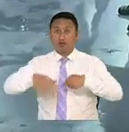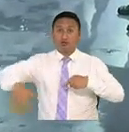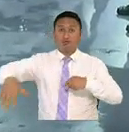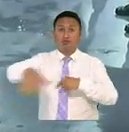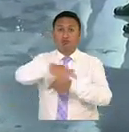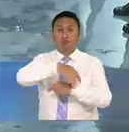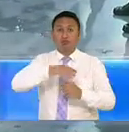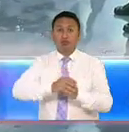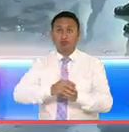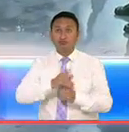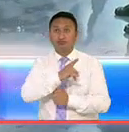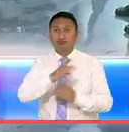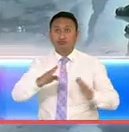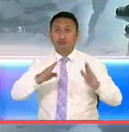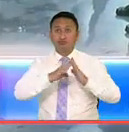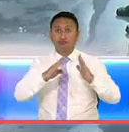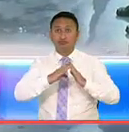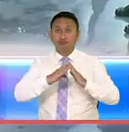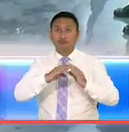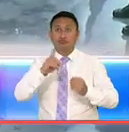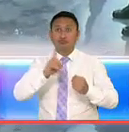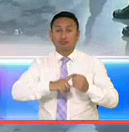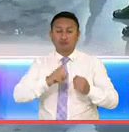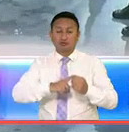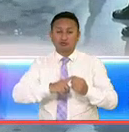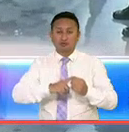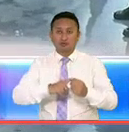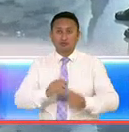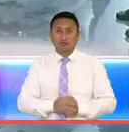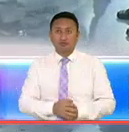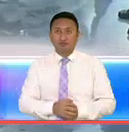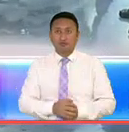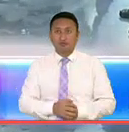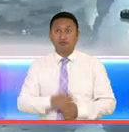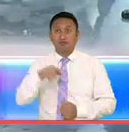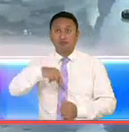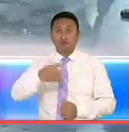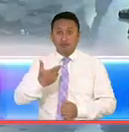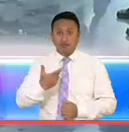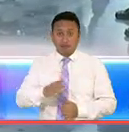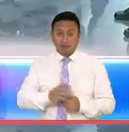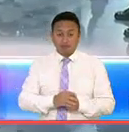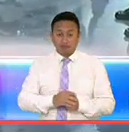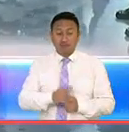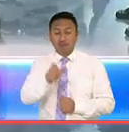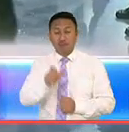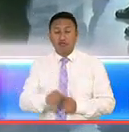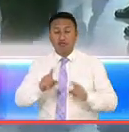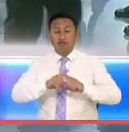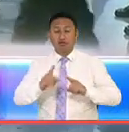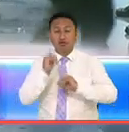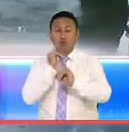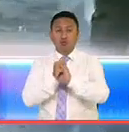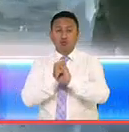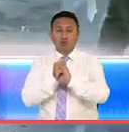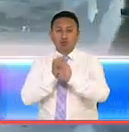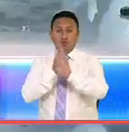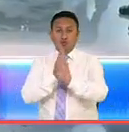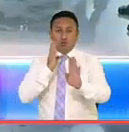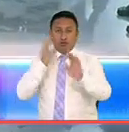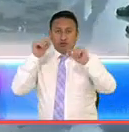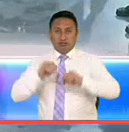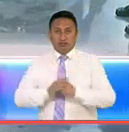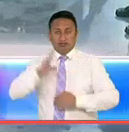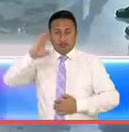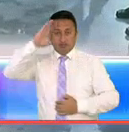patios del cuartel de policía del Distrito Metropolitano de Quito y en este momento ya se encuentran formados las diferentes instituciones, obviamente también el